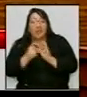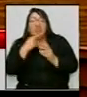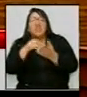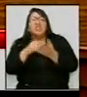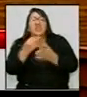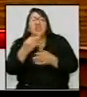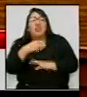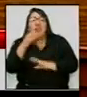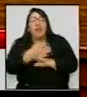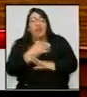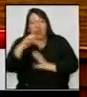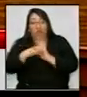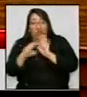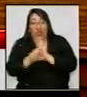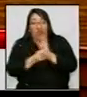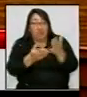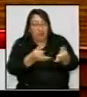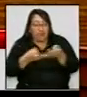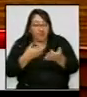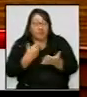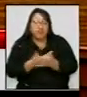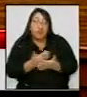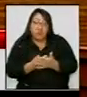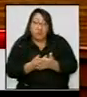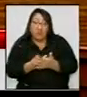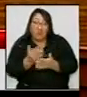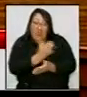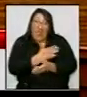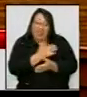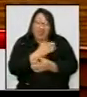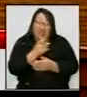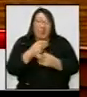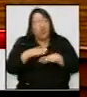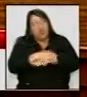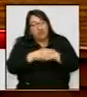comisiones respecto a las leyes propuestas o